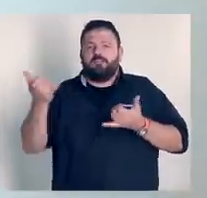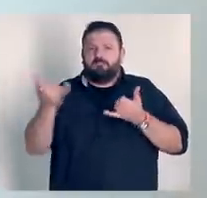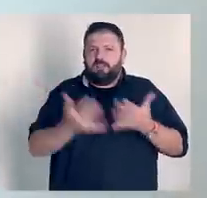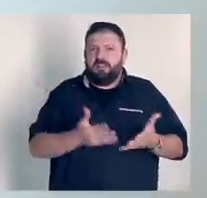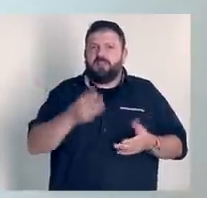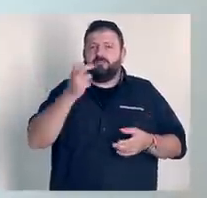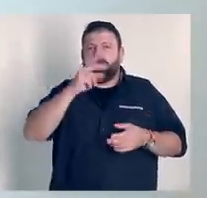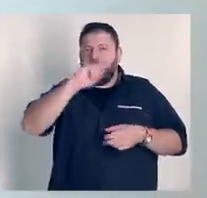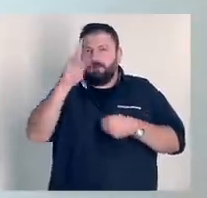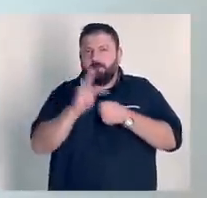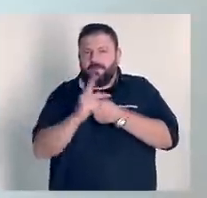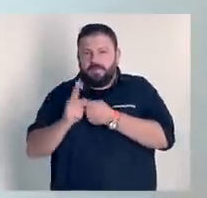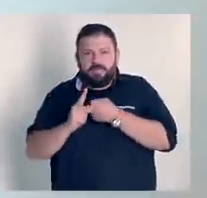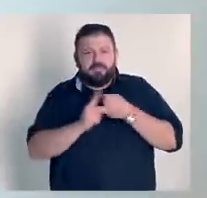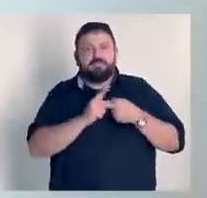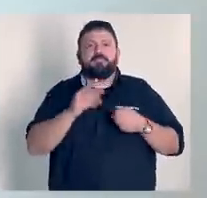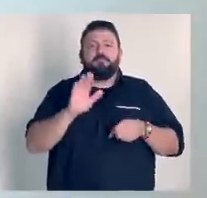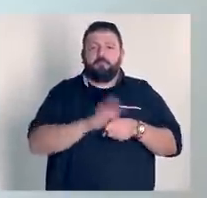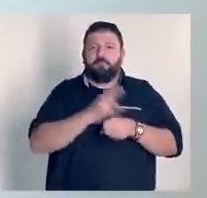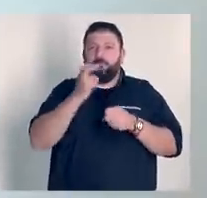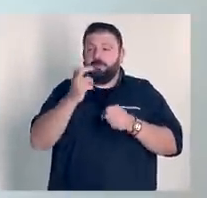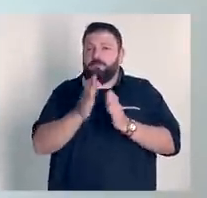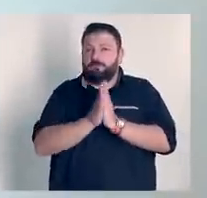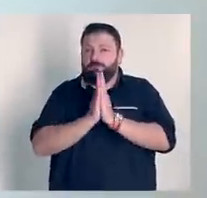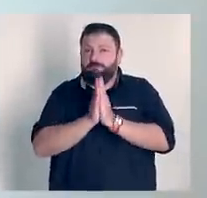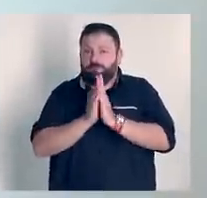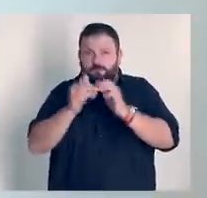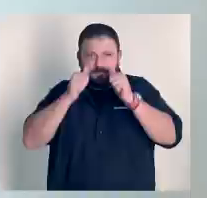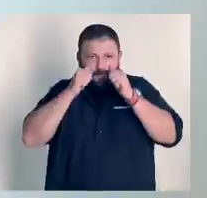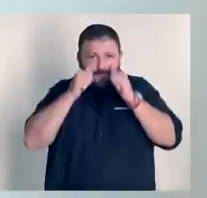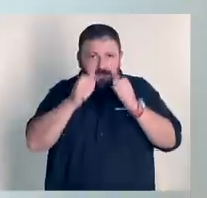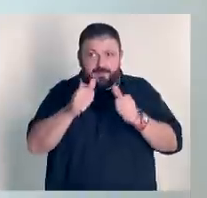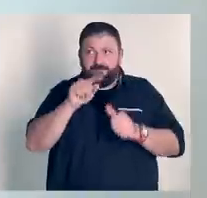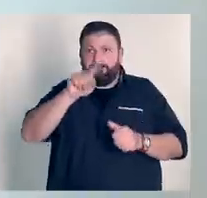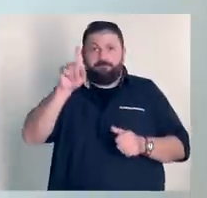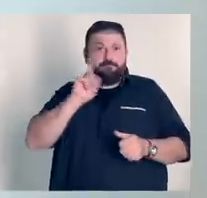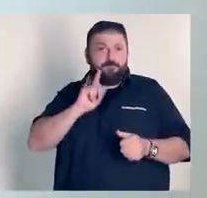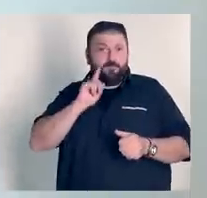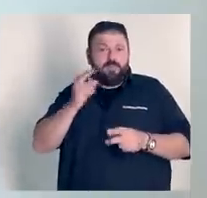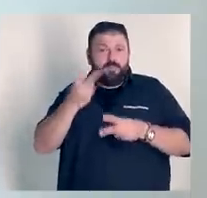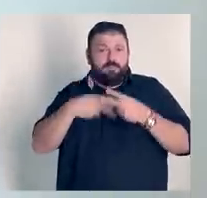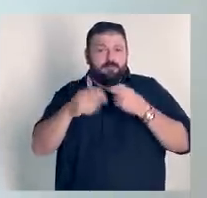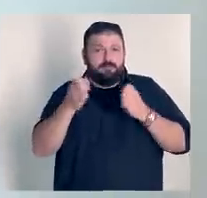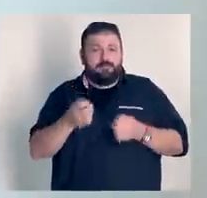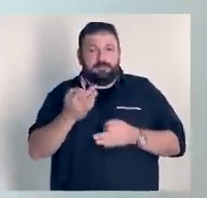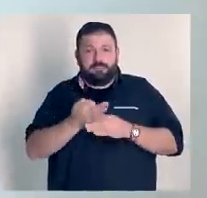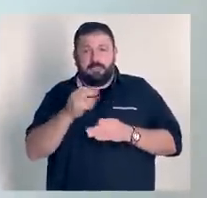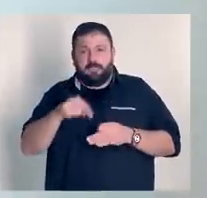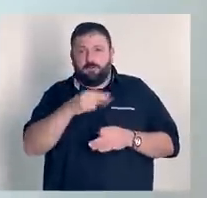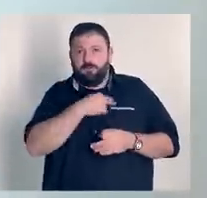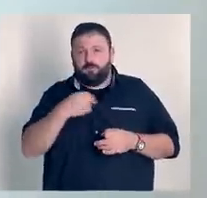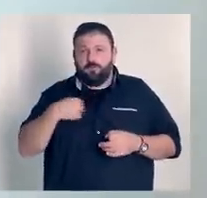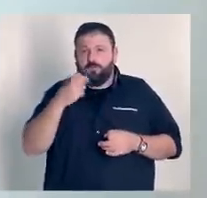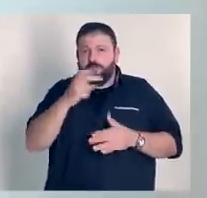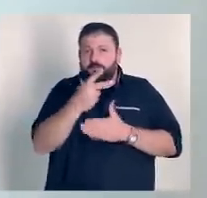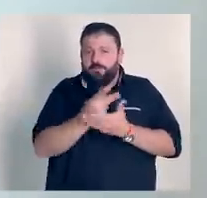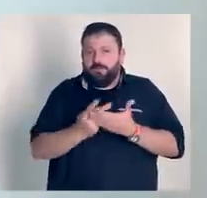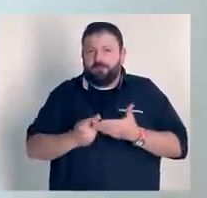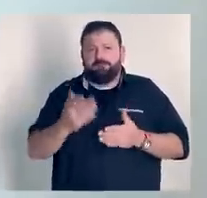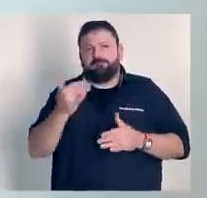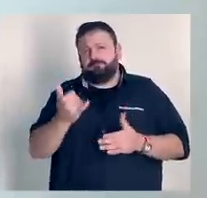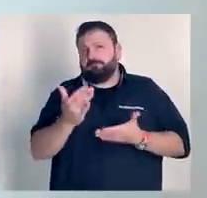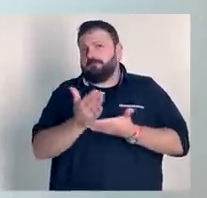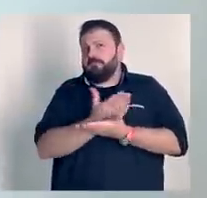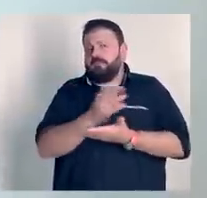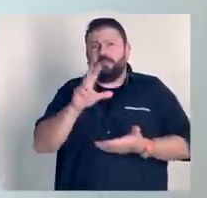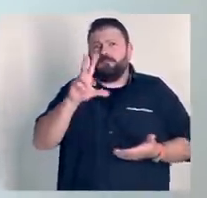para países. Así es que esténse muy atentos, muy, muy atentos, porque ella va a estar con nosotros acompañándonos en el programa. Y además, pues bueno, no